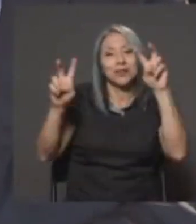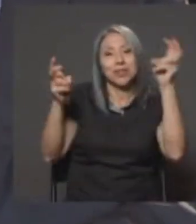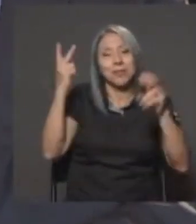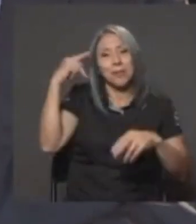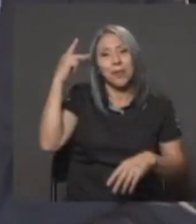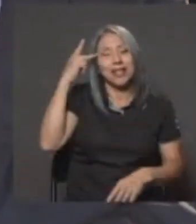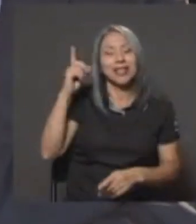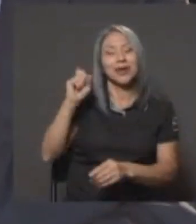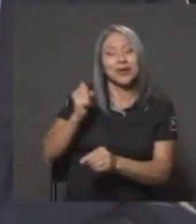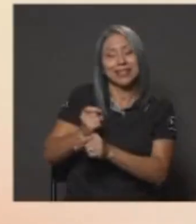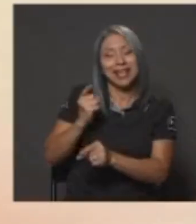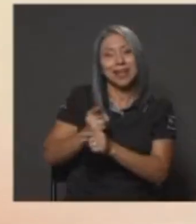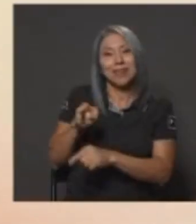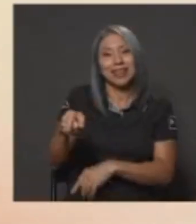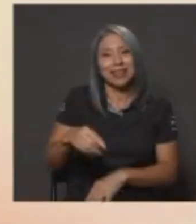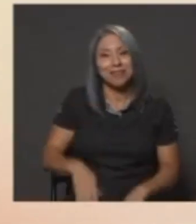exactamente.